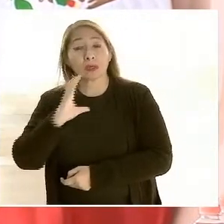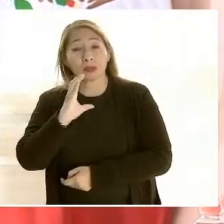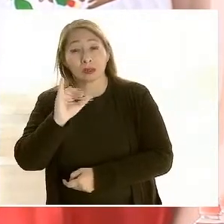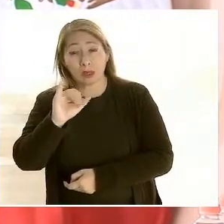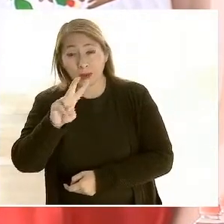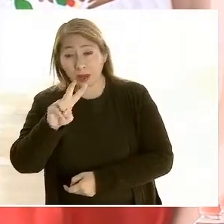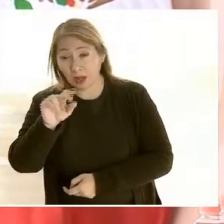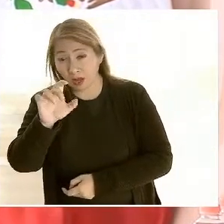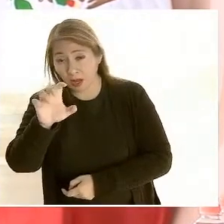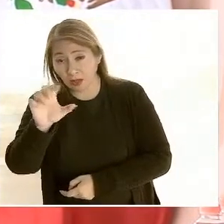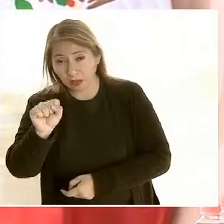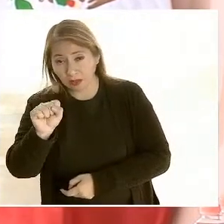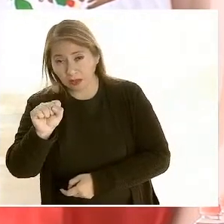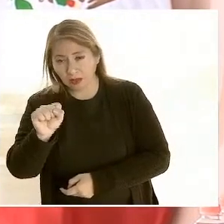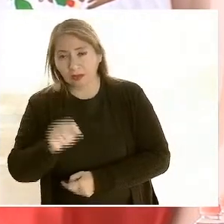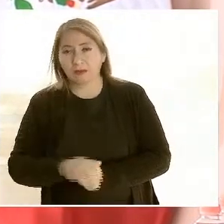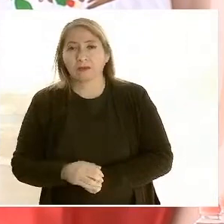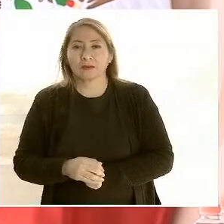No